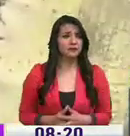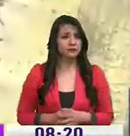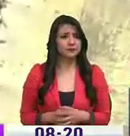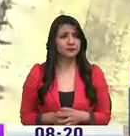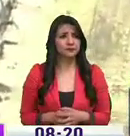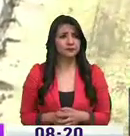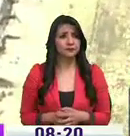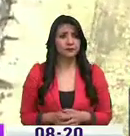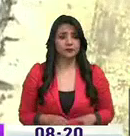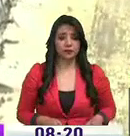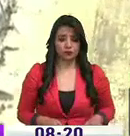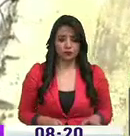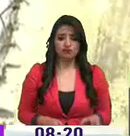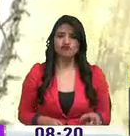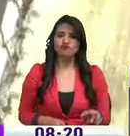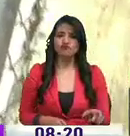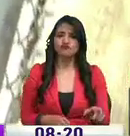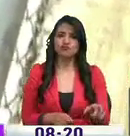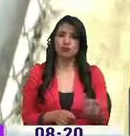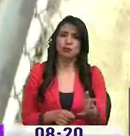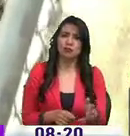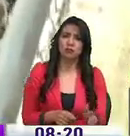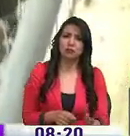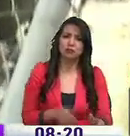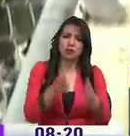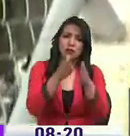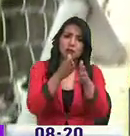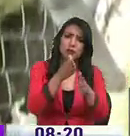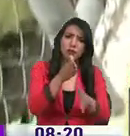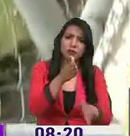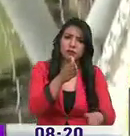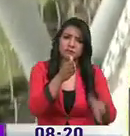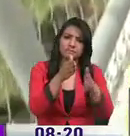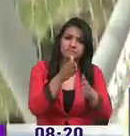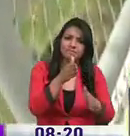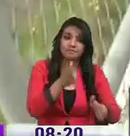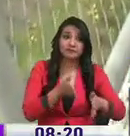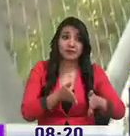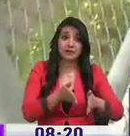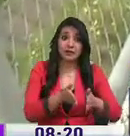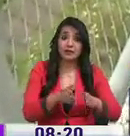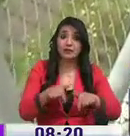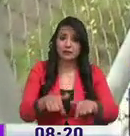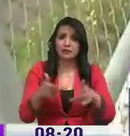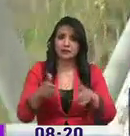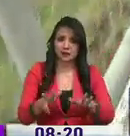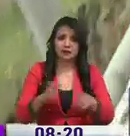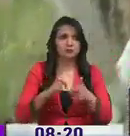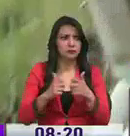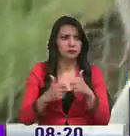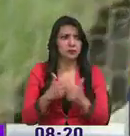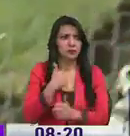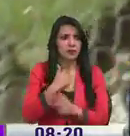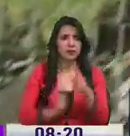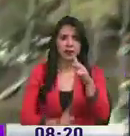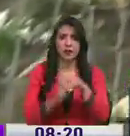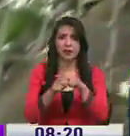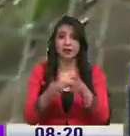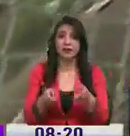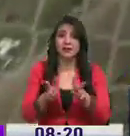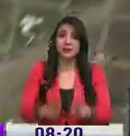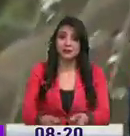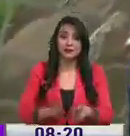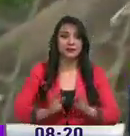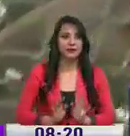muro de esta zona se está yendo cada vez más hacia la calle y obviamente aquí ya han habido varios accidentes. Me decían incluso, señor, buenos